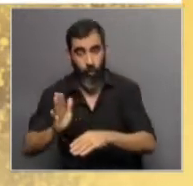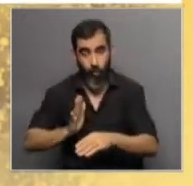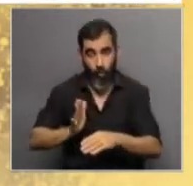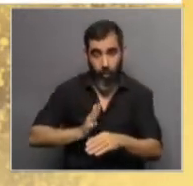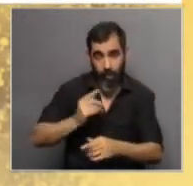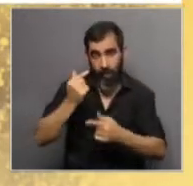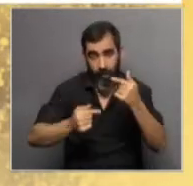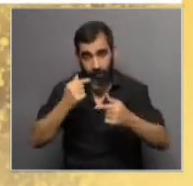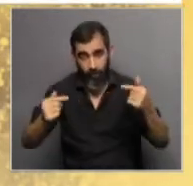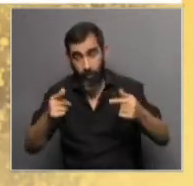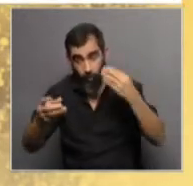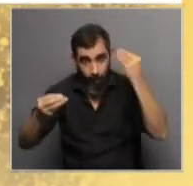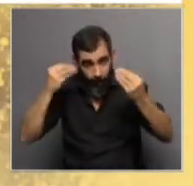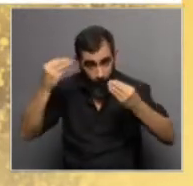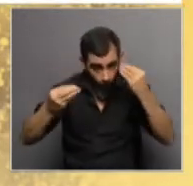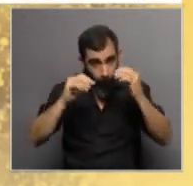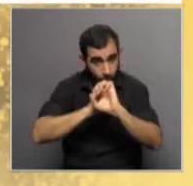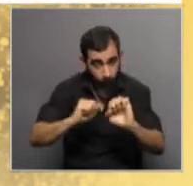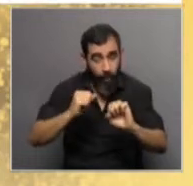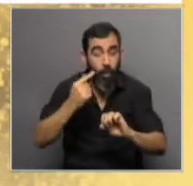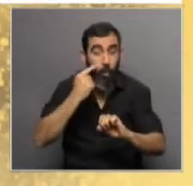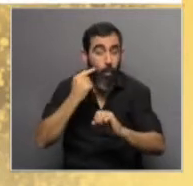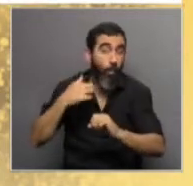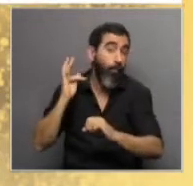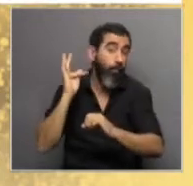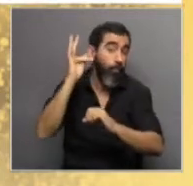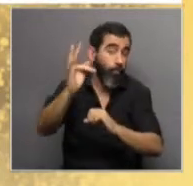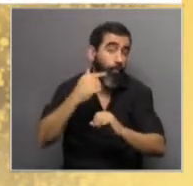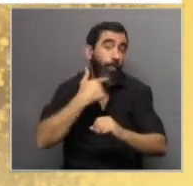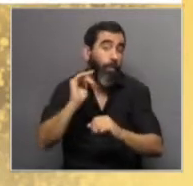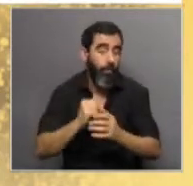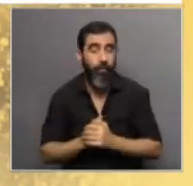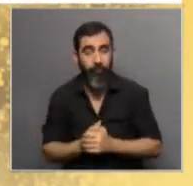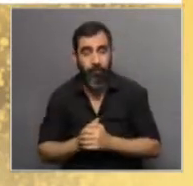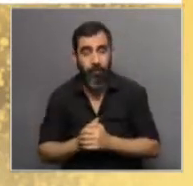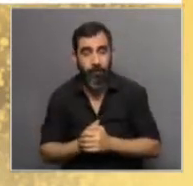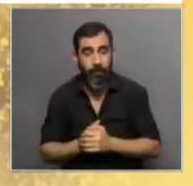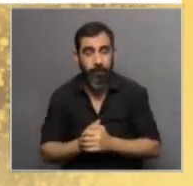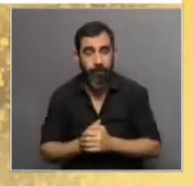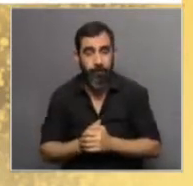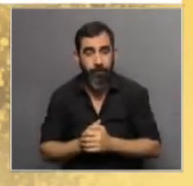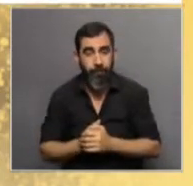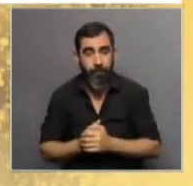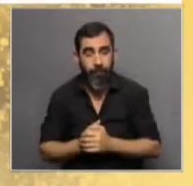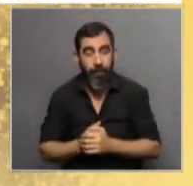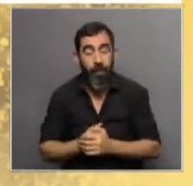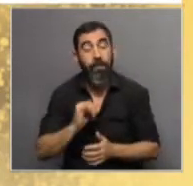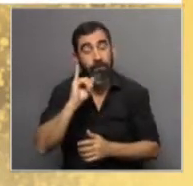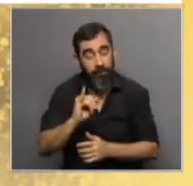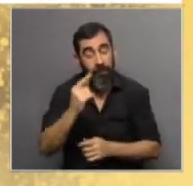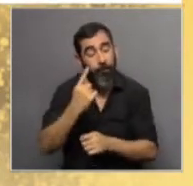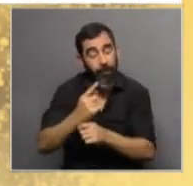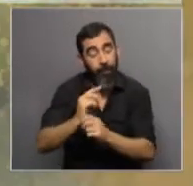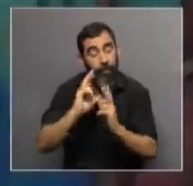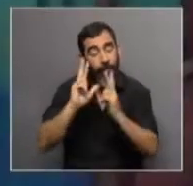demás? ¿A ustedes los preocupa lo que pueden arrojar los próximos números? Sí, primero quería decir que en esa inflexión hay